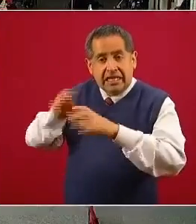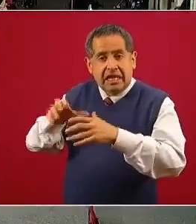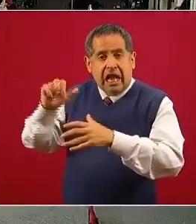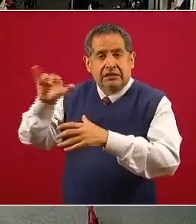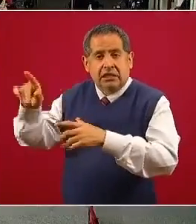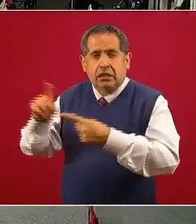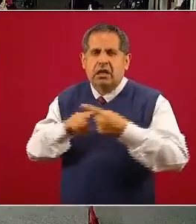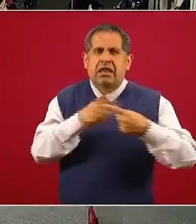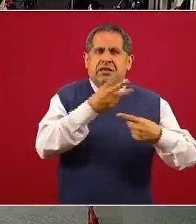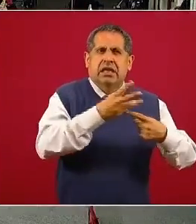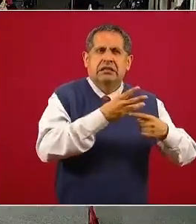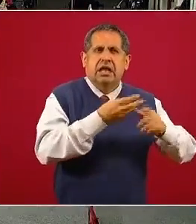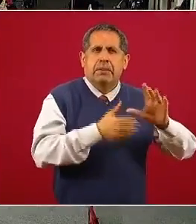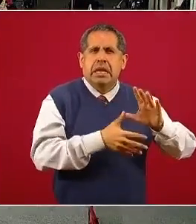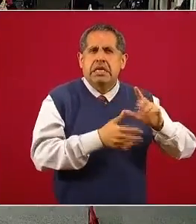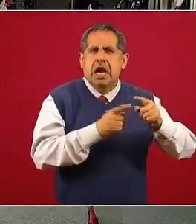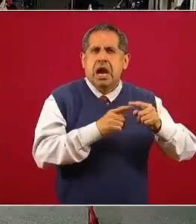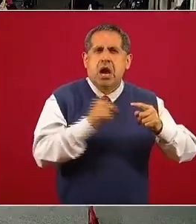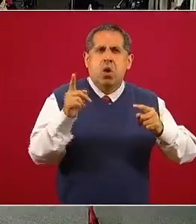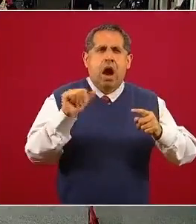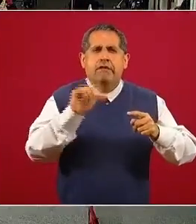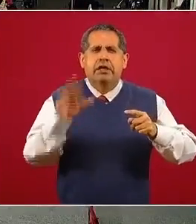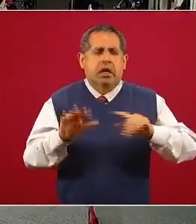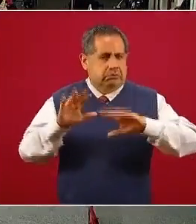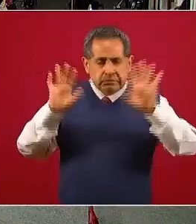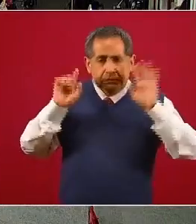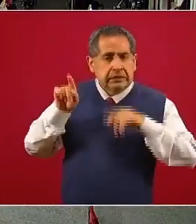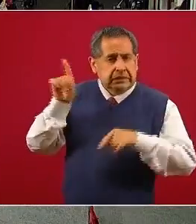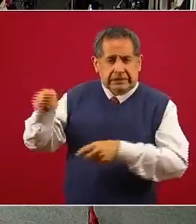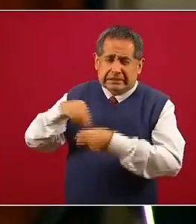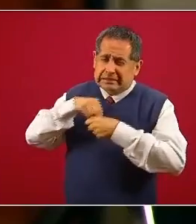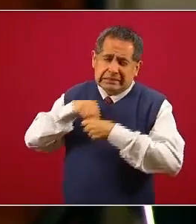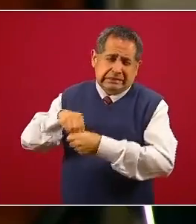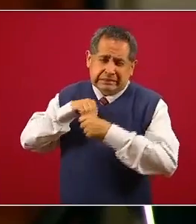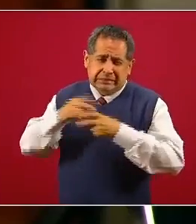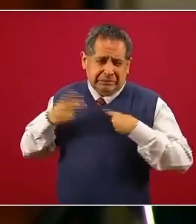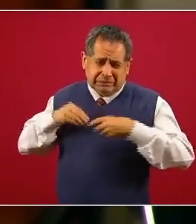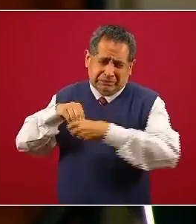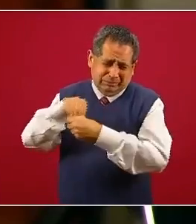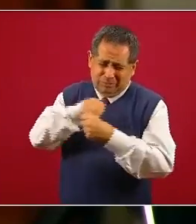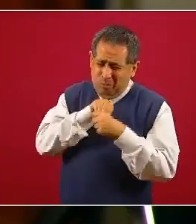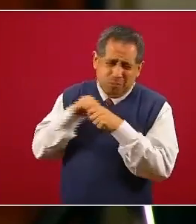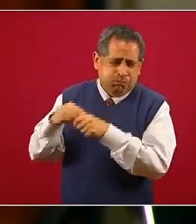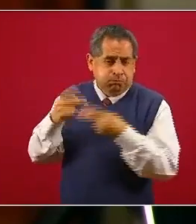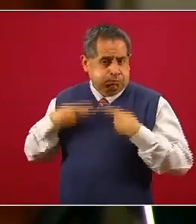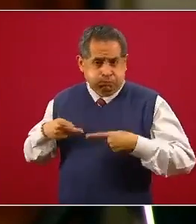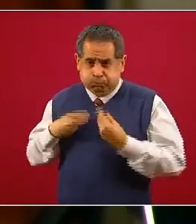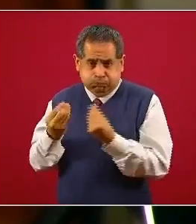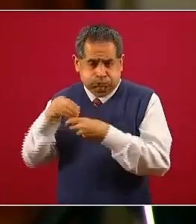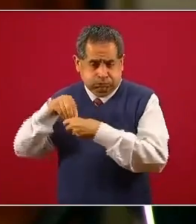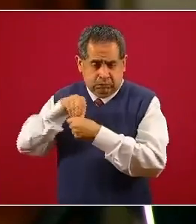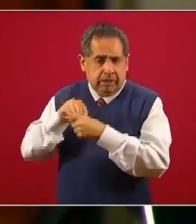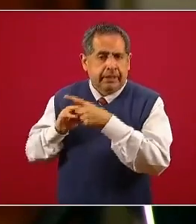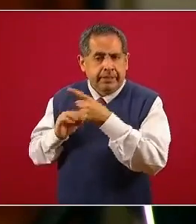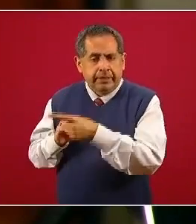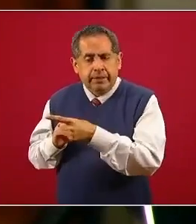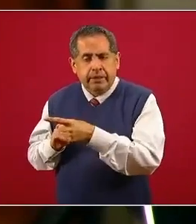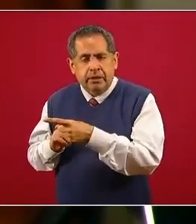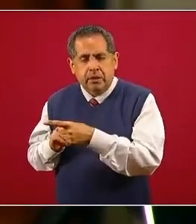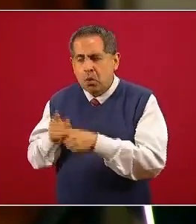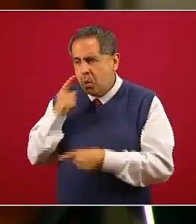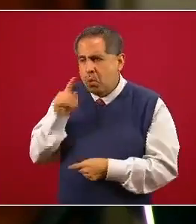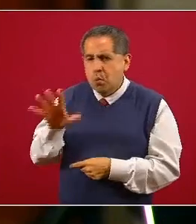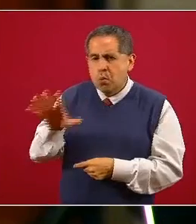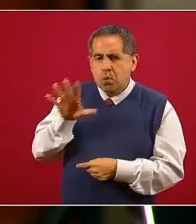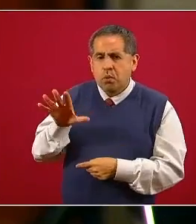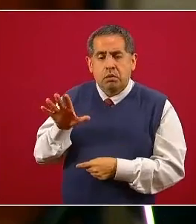están en América y otro en África, y lo de Asia es particularmente notorio